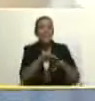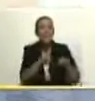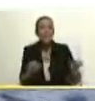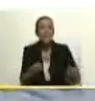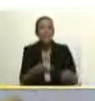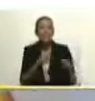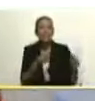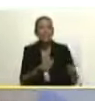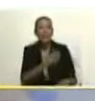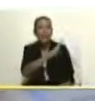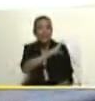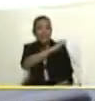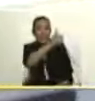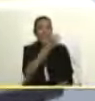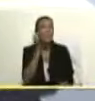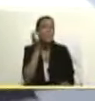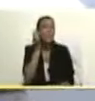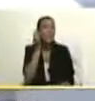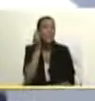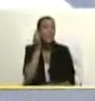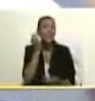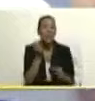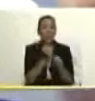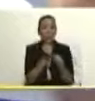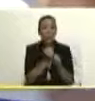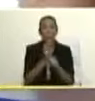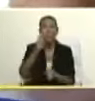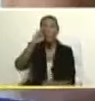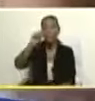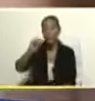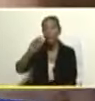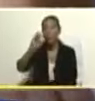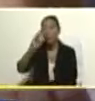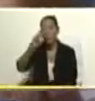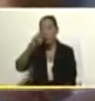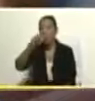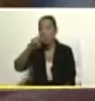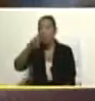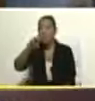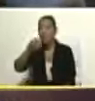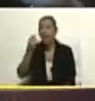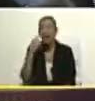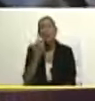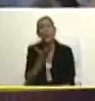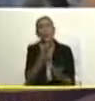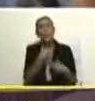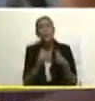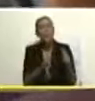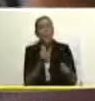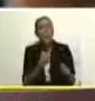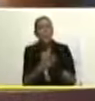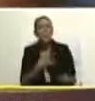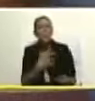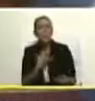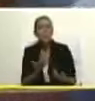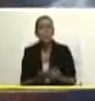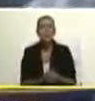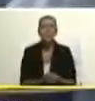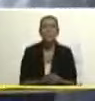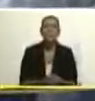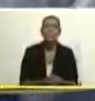directora del plantel, pues a nuestra colega Norma, para que nos dé sus impresiones. Adelante, Norma.